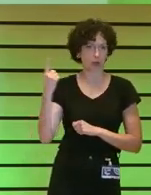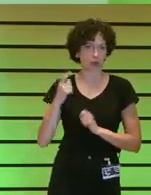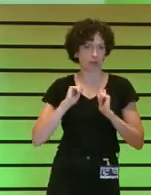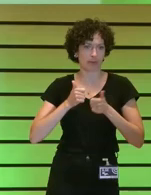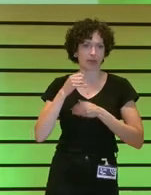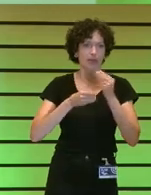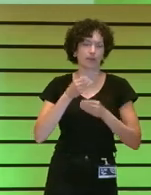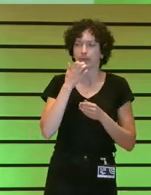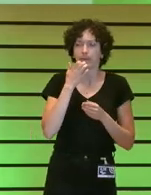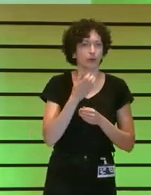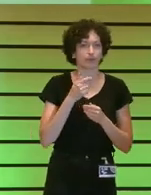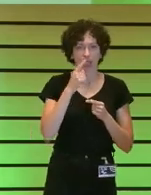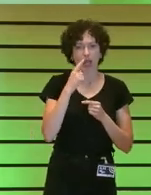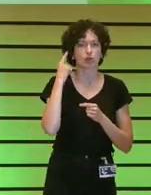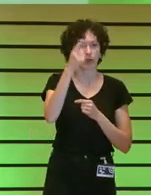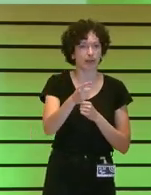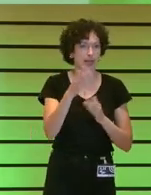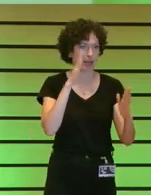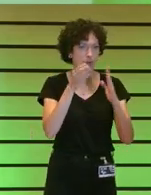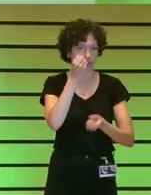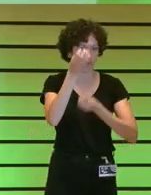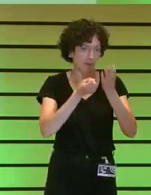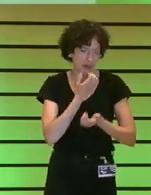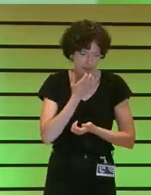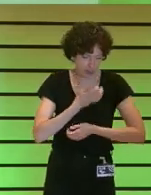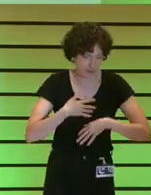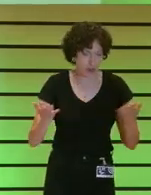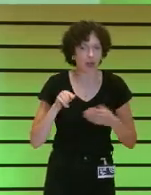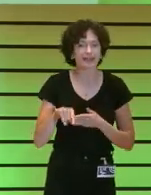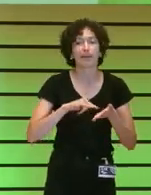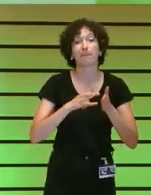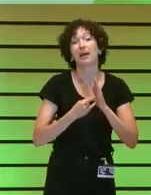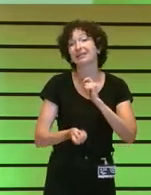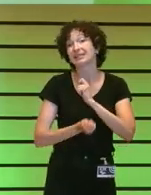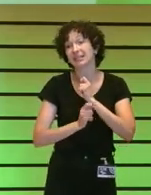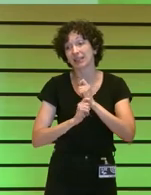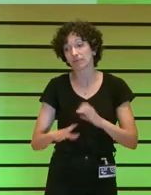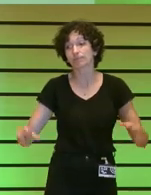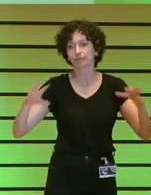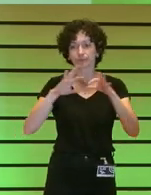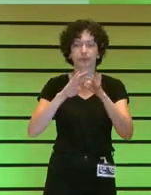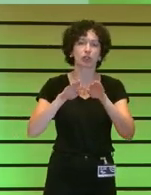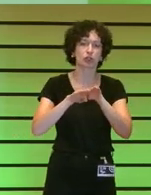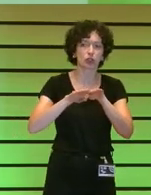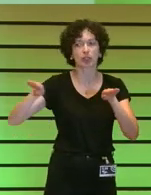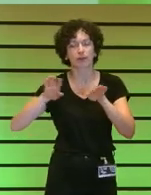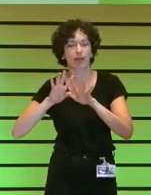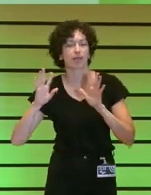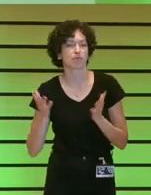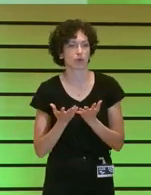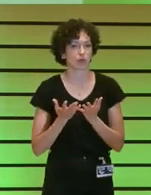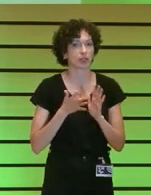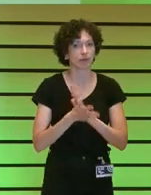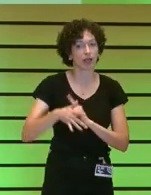sabrá en la primavera del año que viene por decir algo va a ser un plan estratégico que tenga como marco la sostenibilidad del planeta por lo tanto